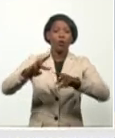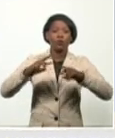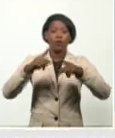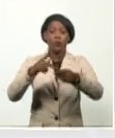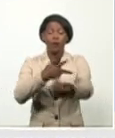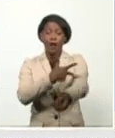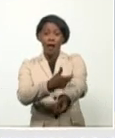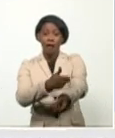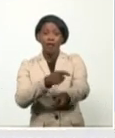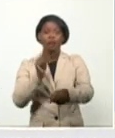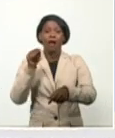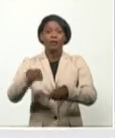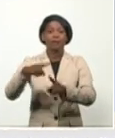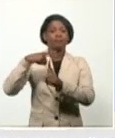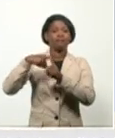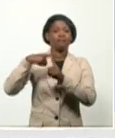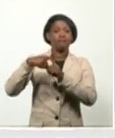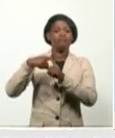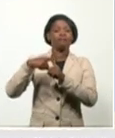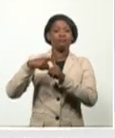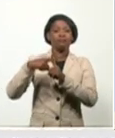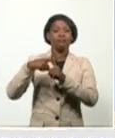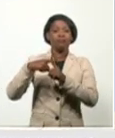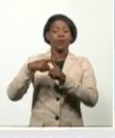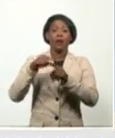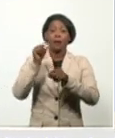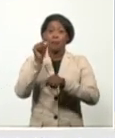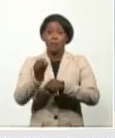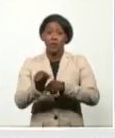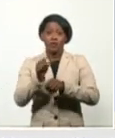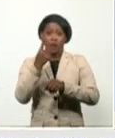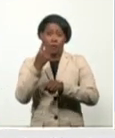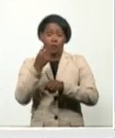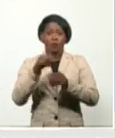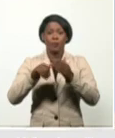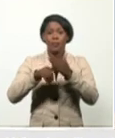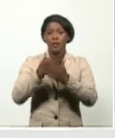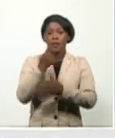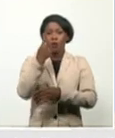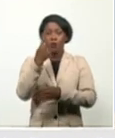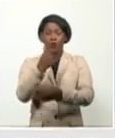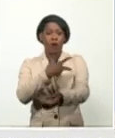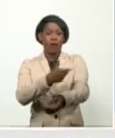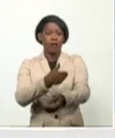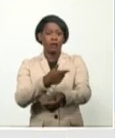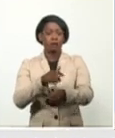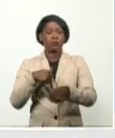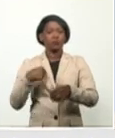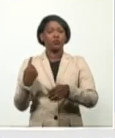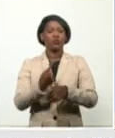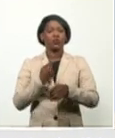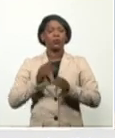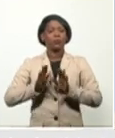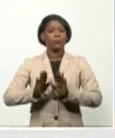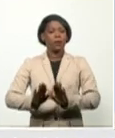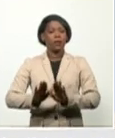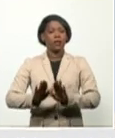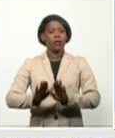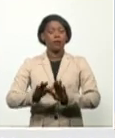día, en el caso de los contactos lo estamos haciendo al tercer, cuarto día, y entonces te doy el alta y a lo